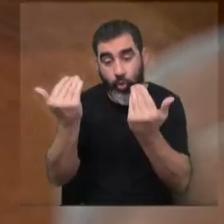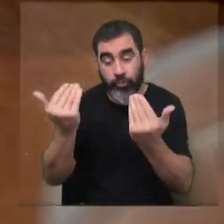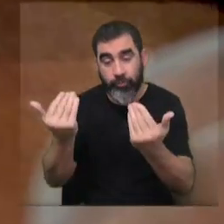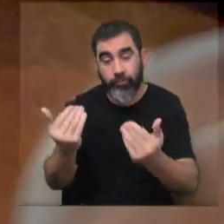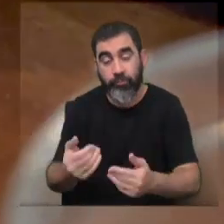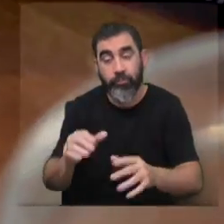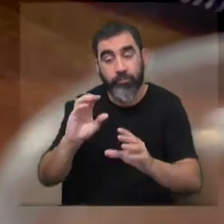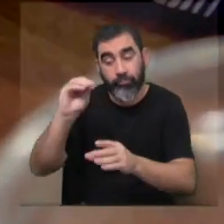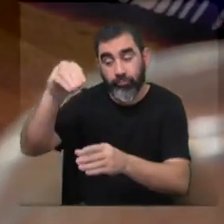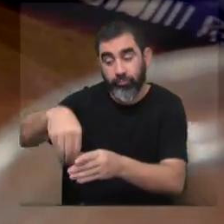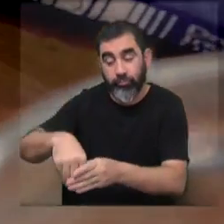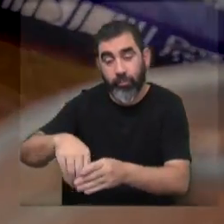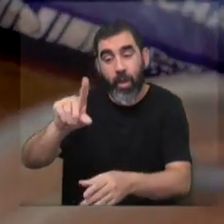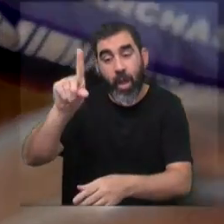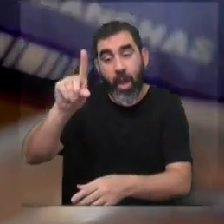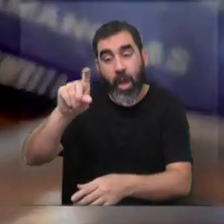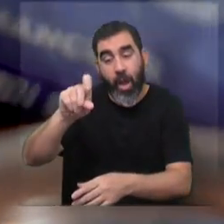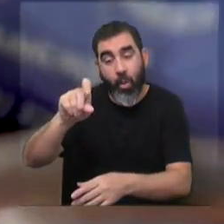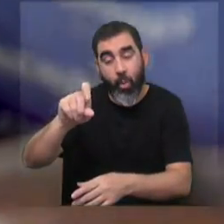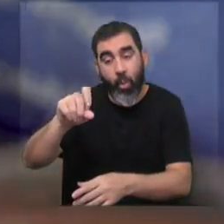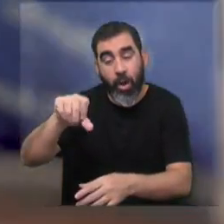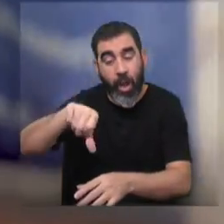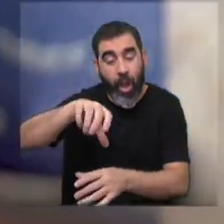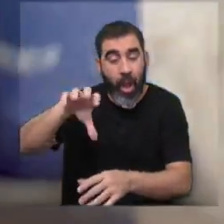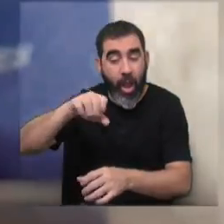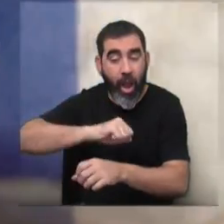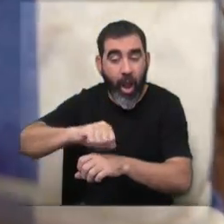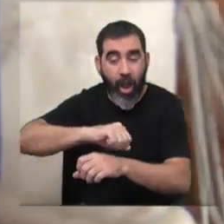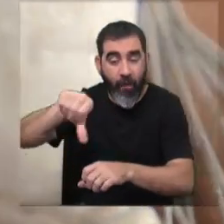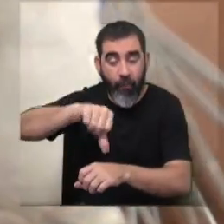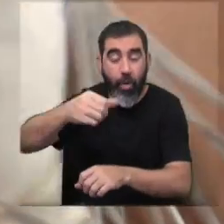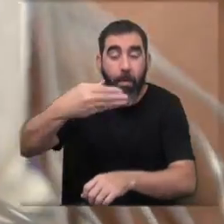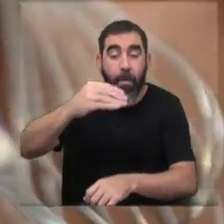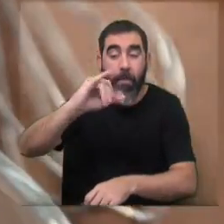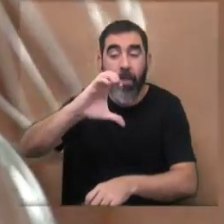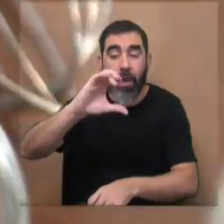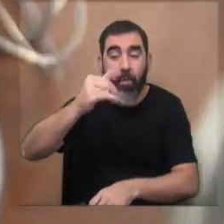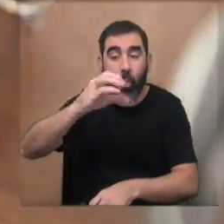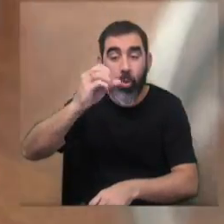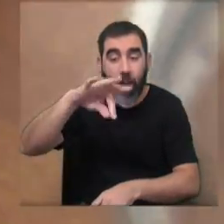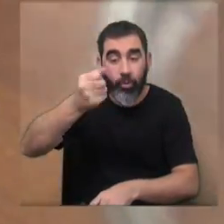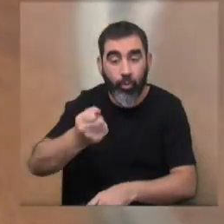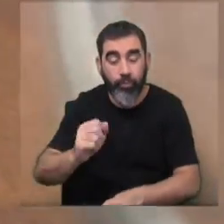Y ya lo pongo con una agüita, con detergente, con un poquito de bicarbonato.